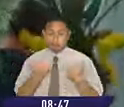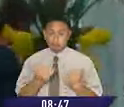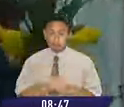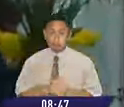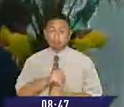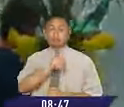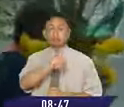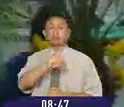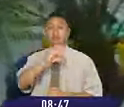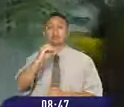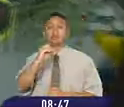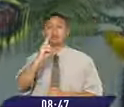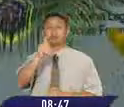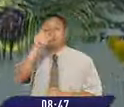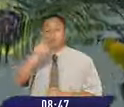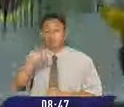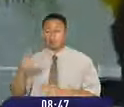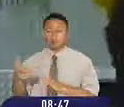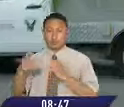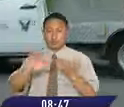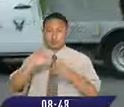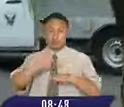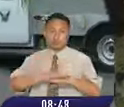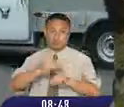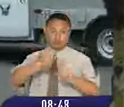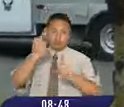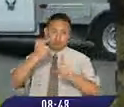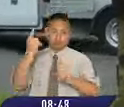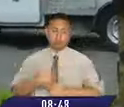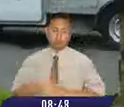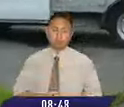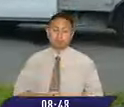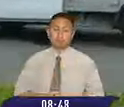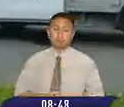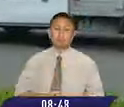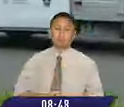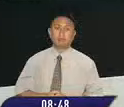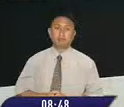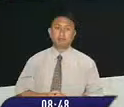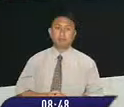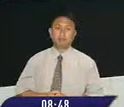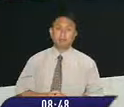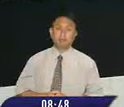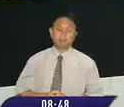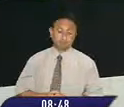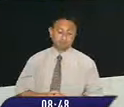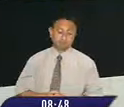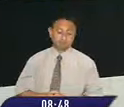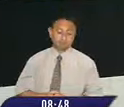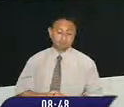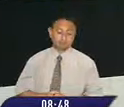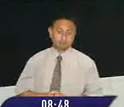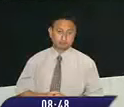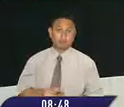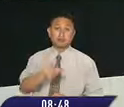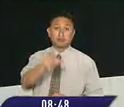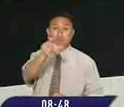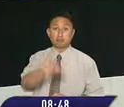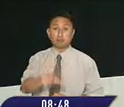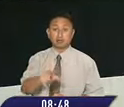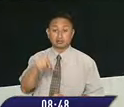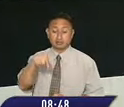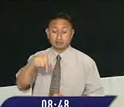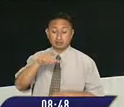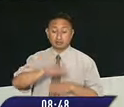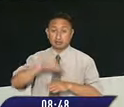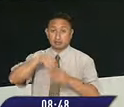muertes violentas en la provincia de Zachila. Informó Iván Casamen. Una persona con antecedentes por tráfico de